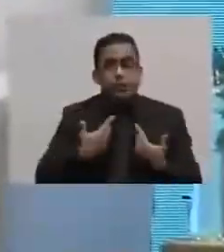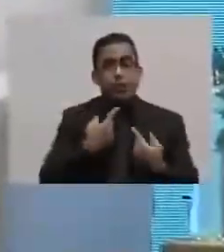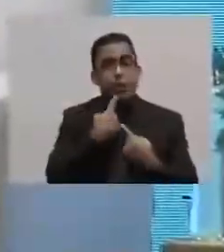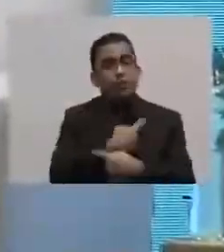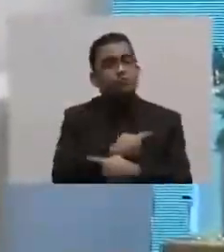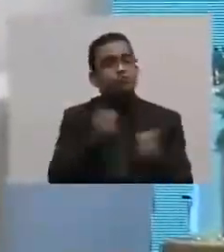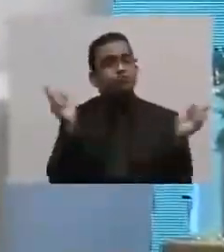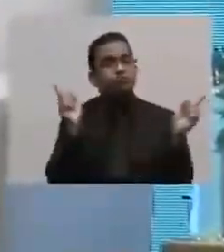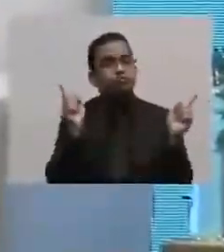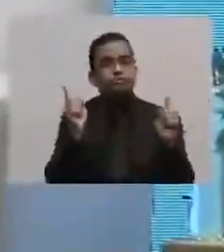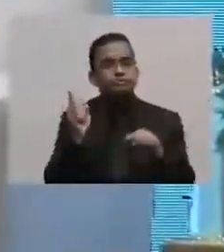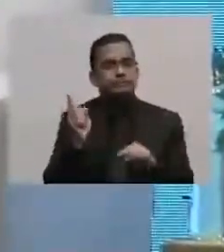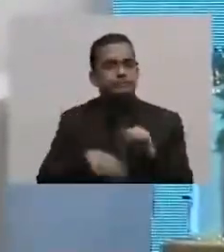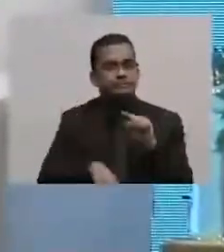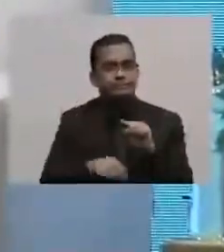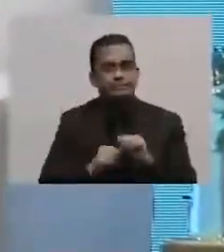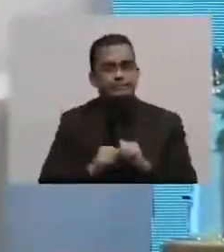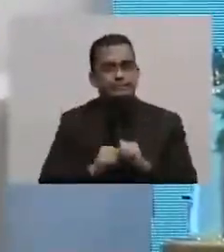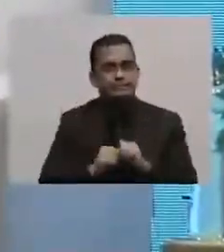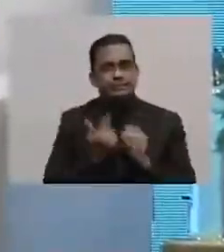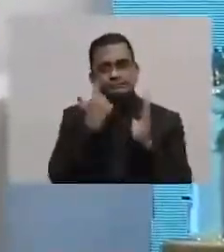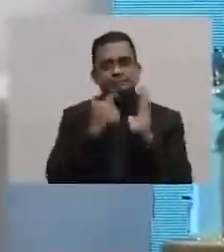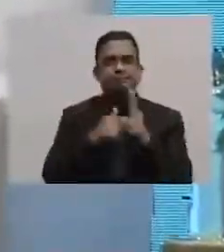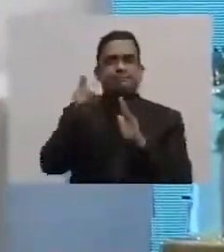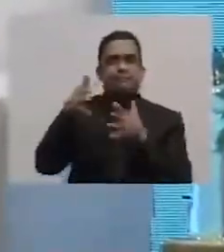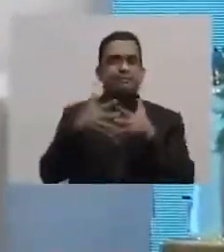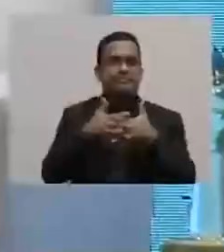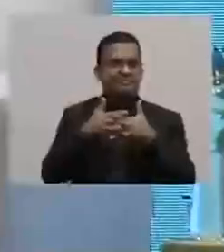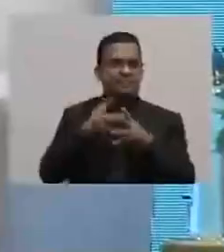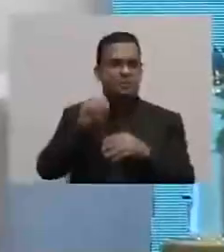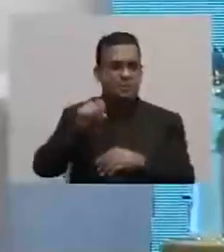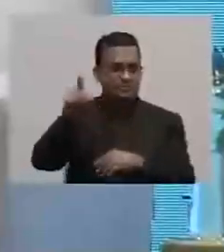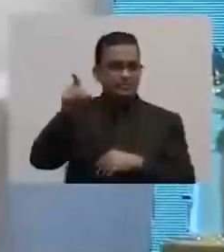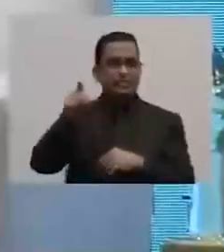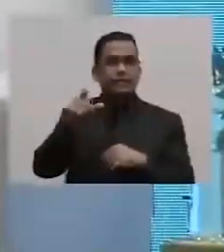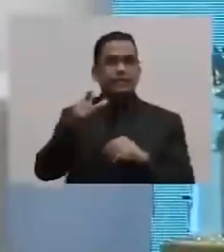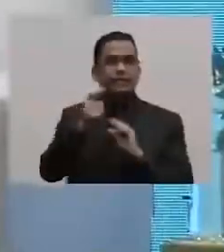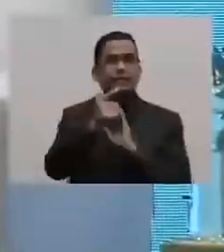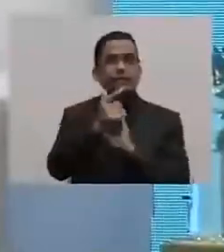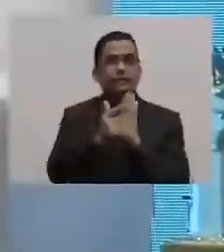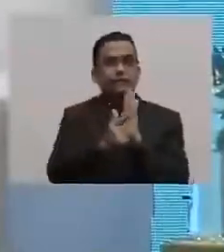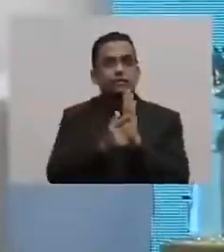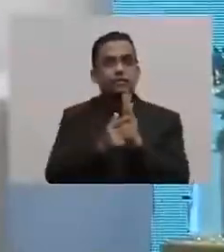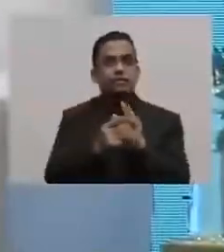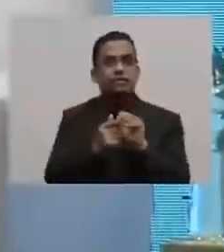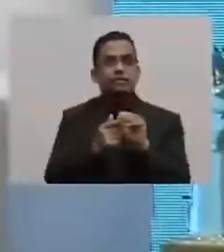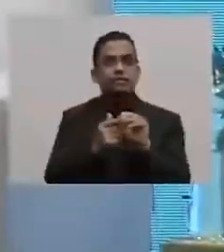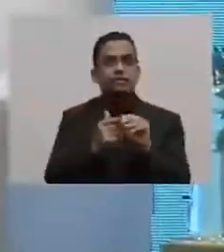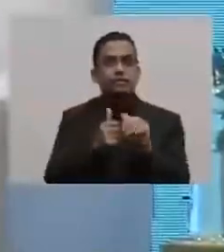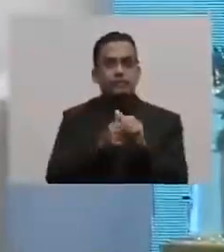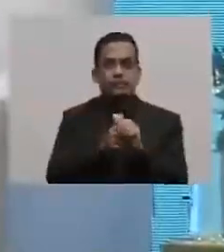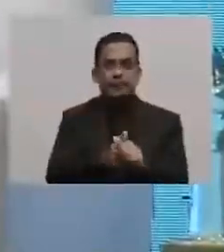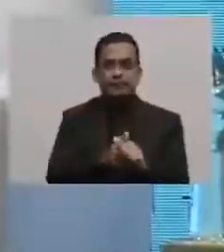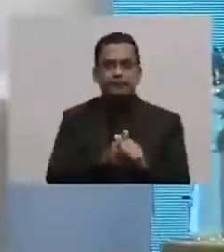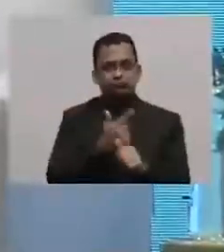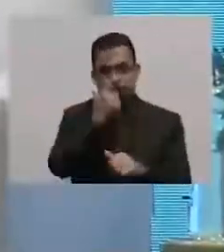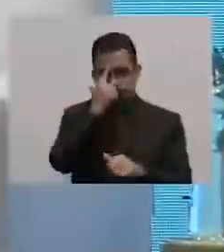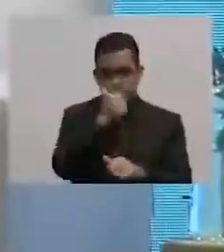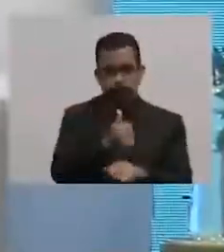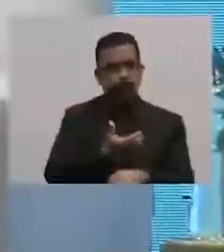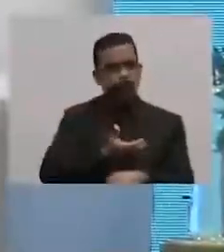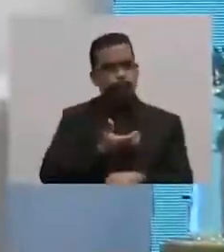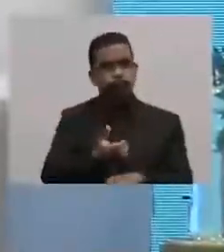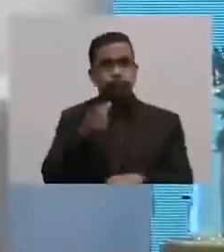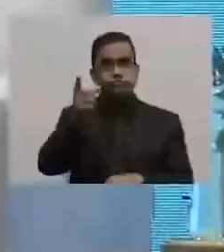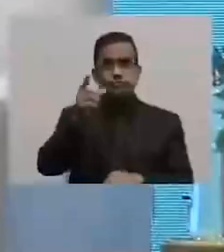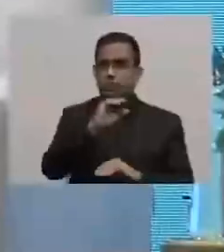cosa. Por ejemplo, en Estados Unidos no hay leyes que regulen la libertad de expresión,